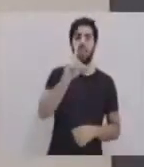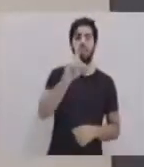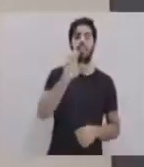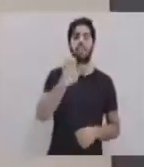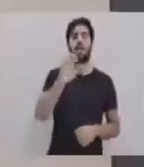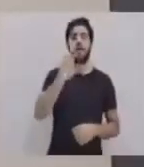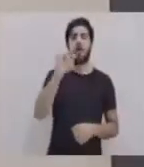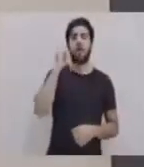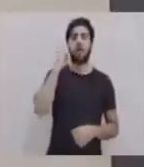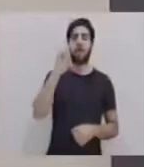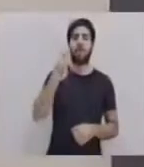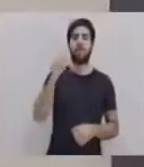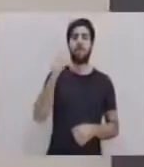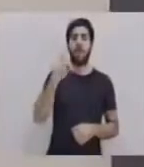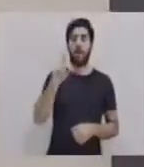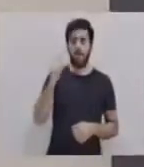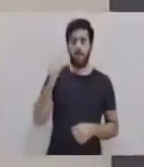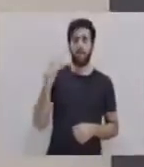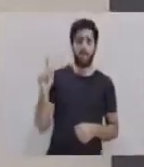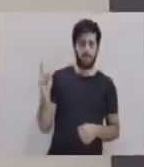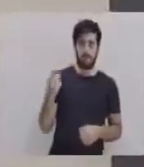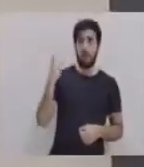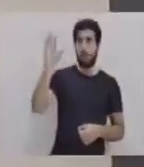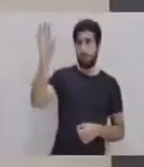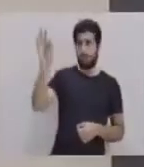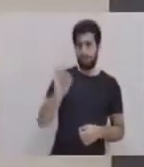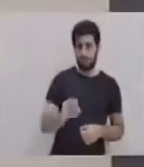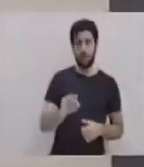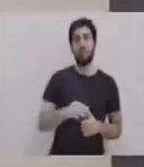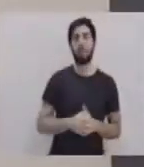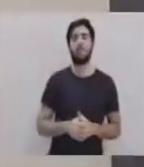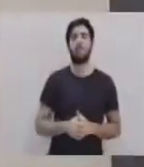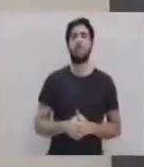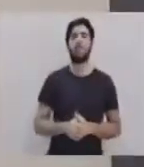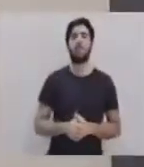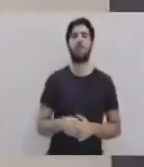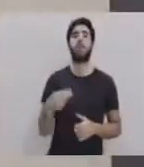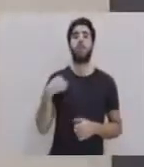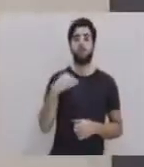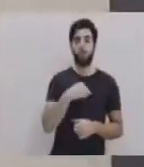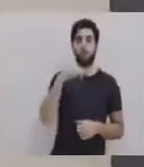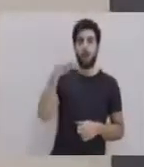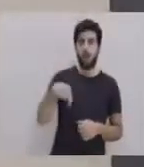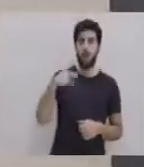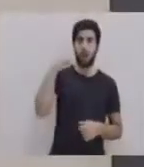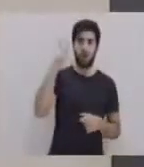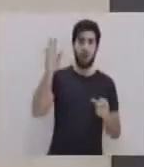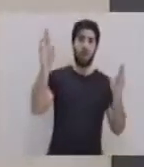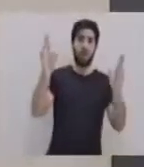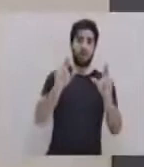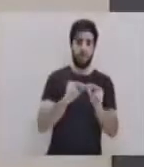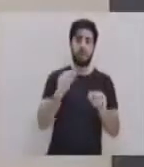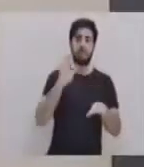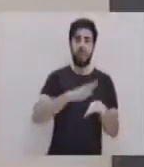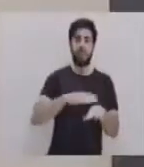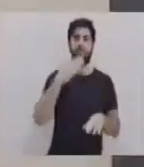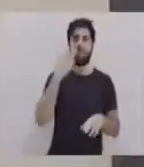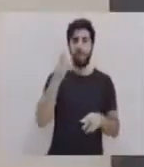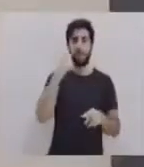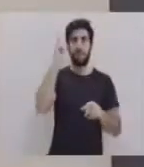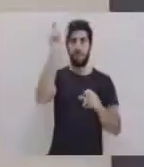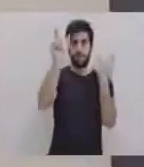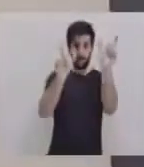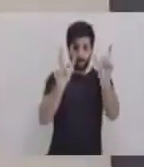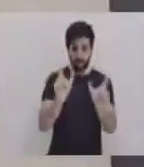la vamos a despejar de este primer término y decimos que es 3x al cuadrado